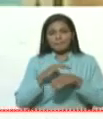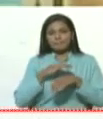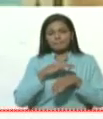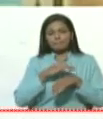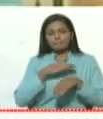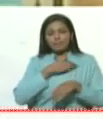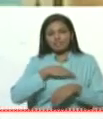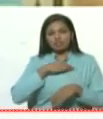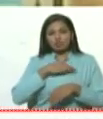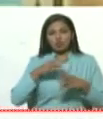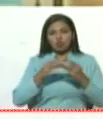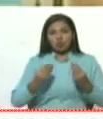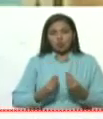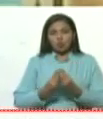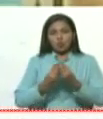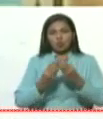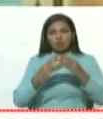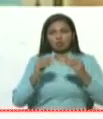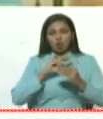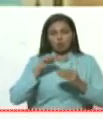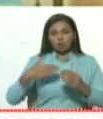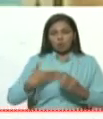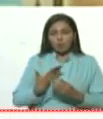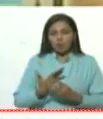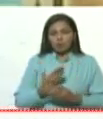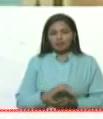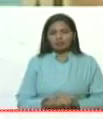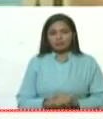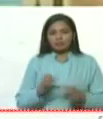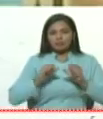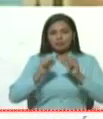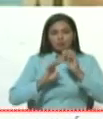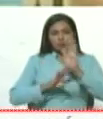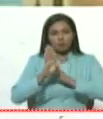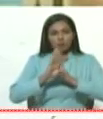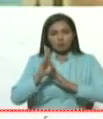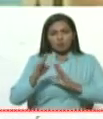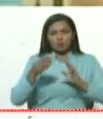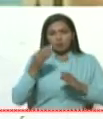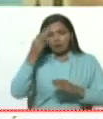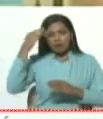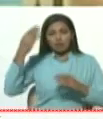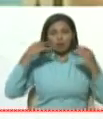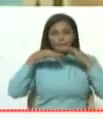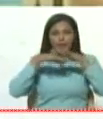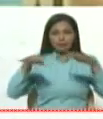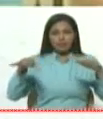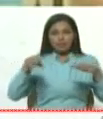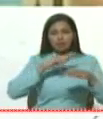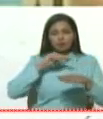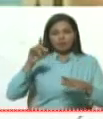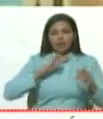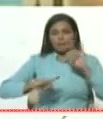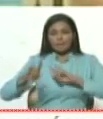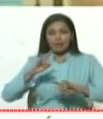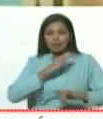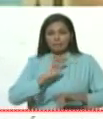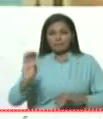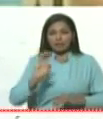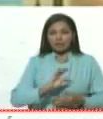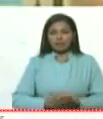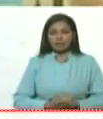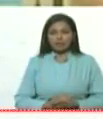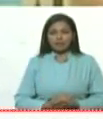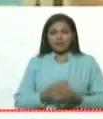Bella, juntos todo es posible. Sigamos avanzando, pues, que Dios bendiga a nuestra amada patria con